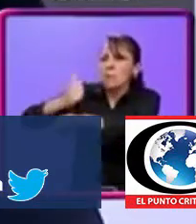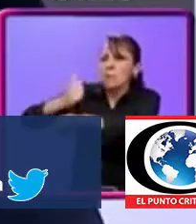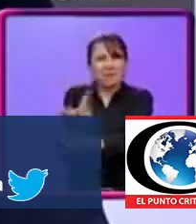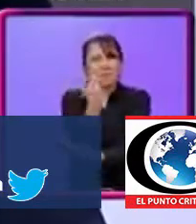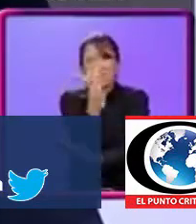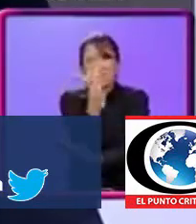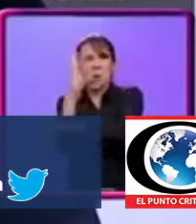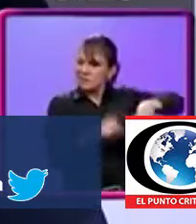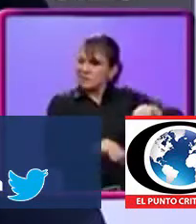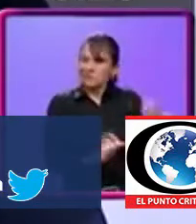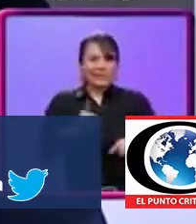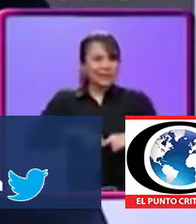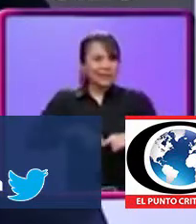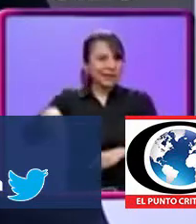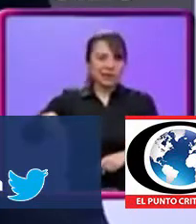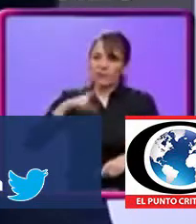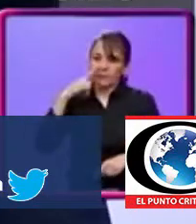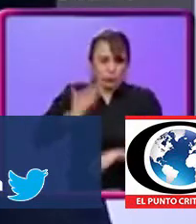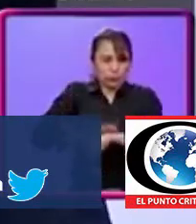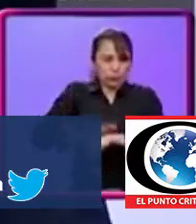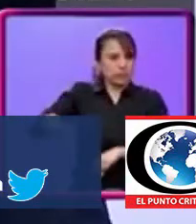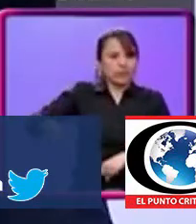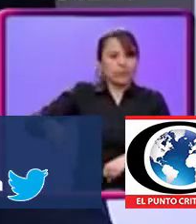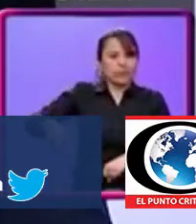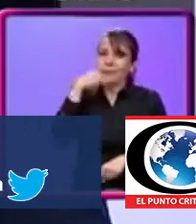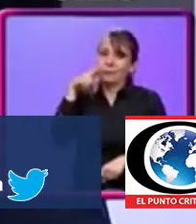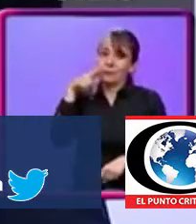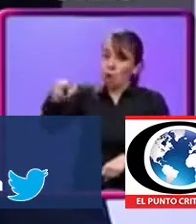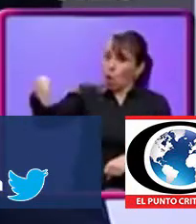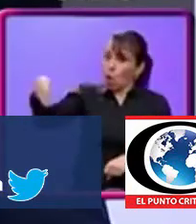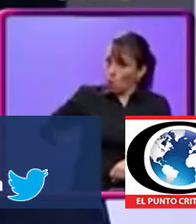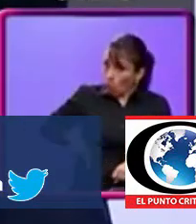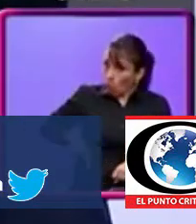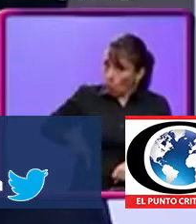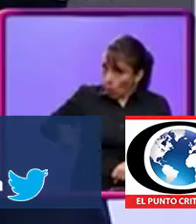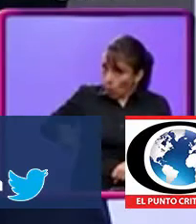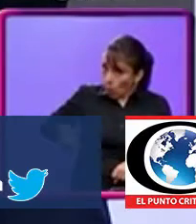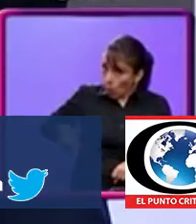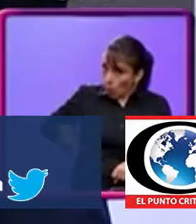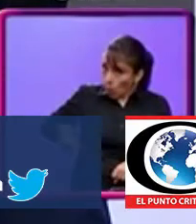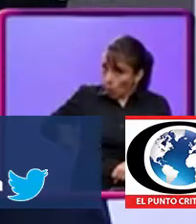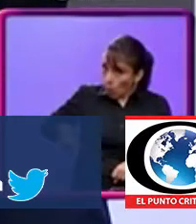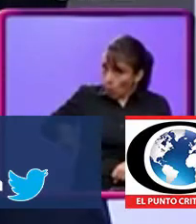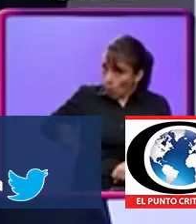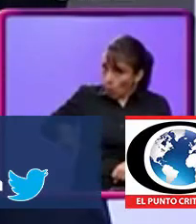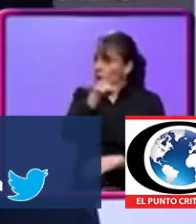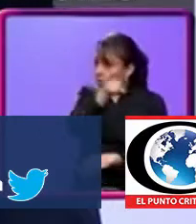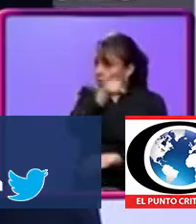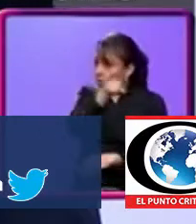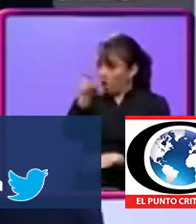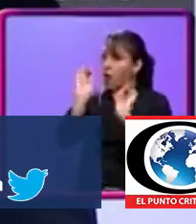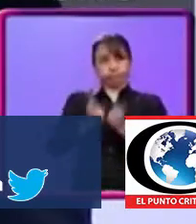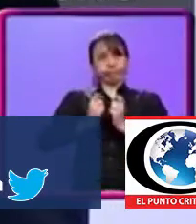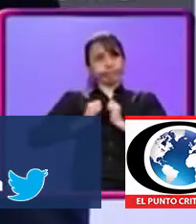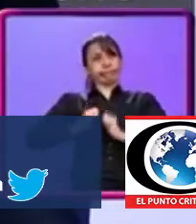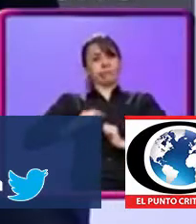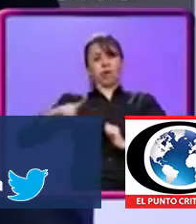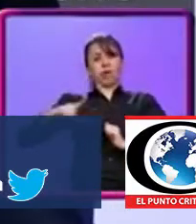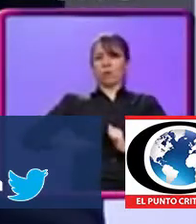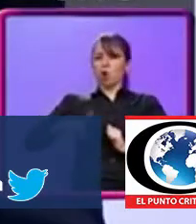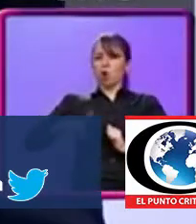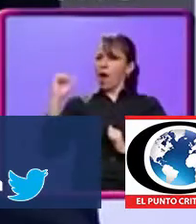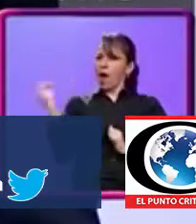de México, Eduardo. Mira, tuvimos hace un momento en entrevista al candidato del Partido del Trabajo en